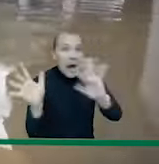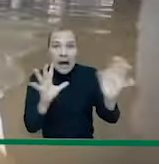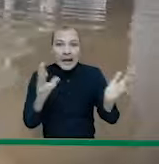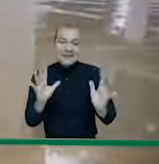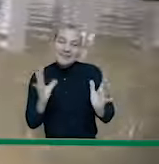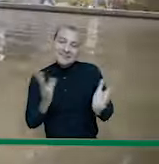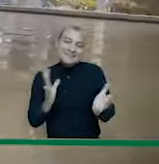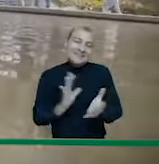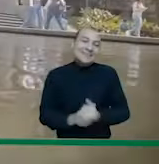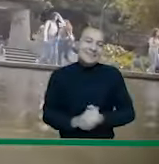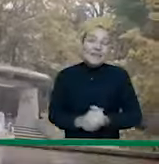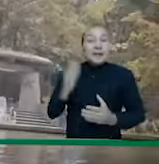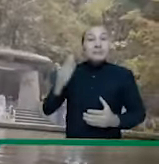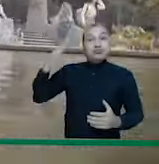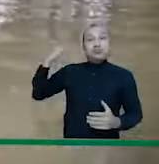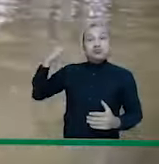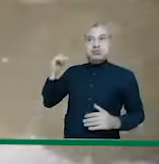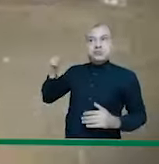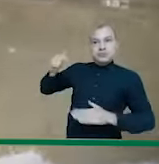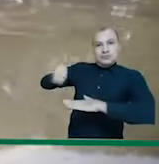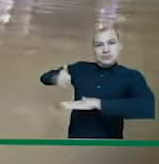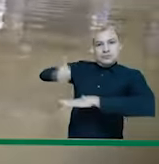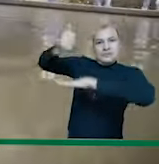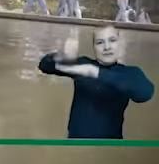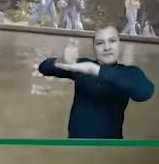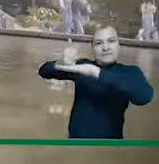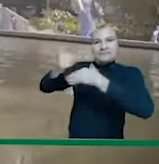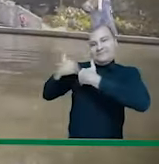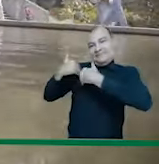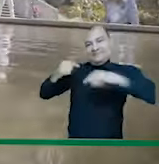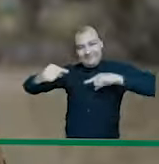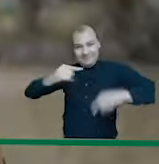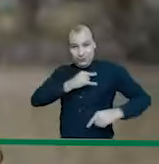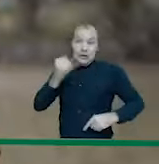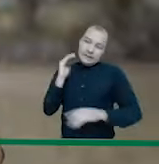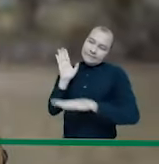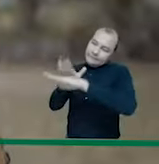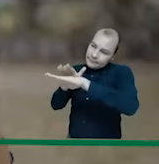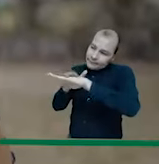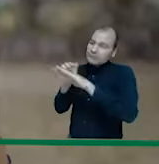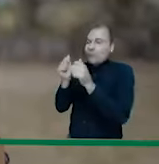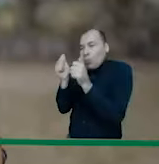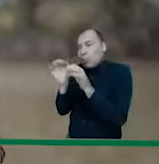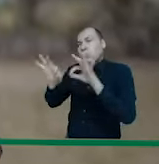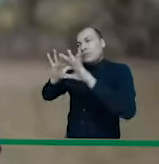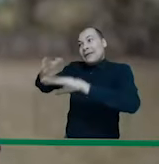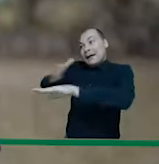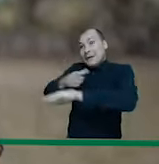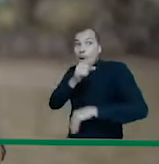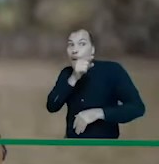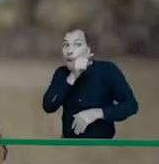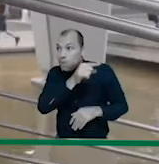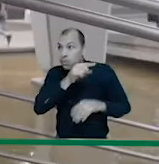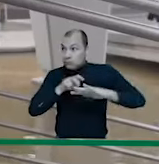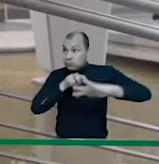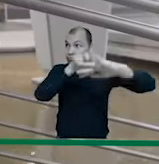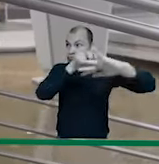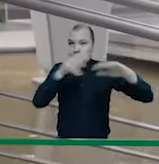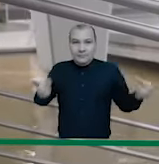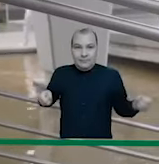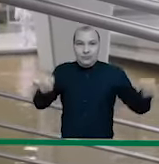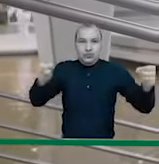agua de la biblioteca, ya pues todo el tema de la atención, ¿cierto? En su momento se le decía a las directivas